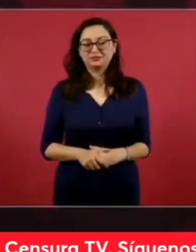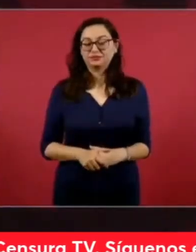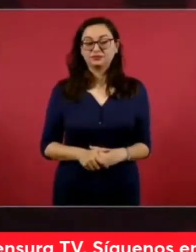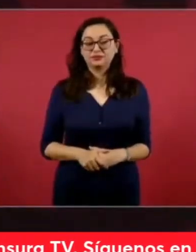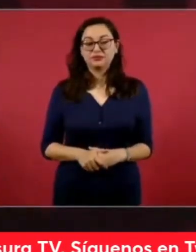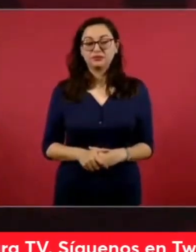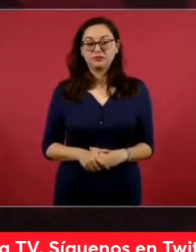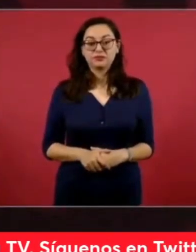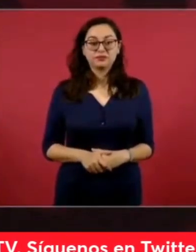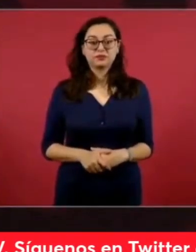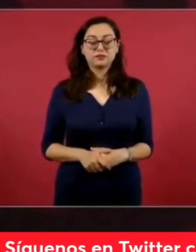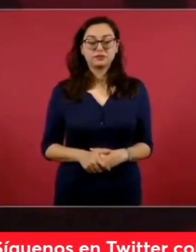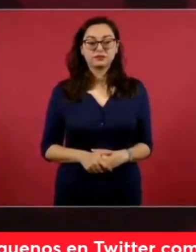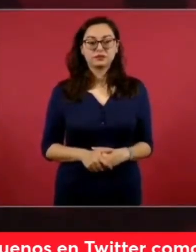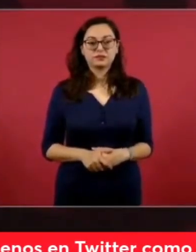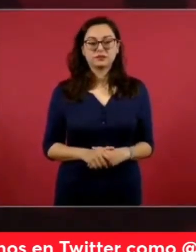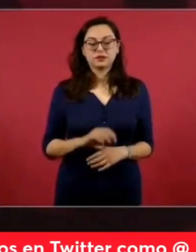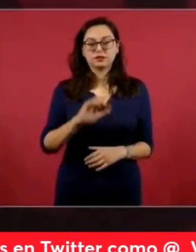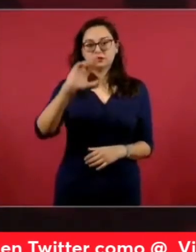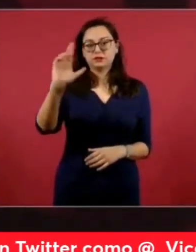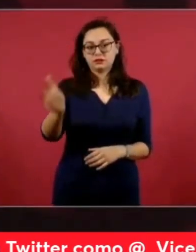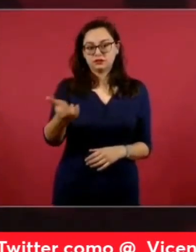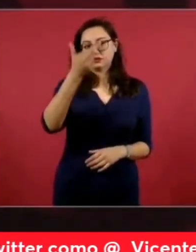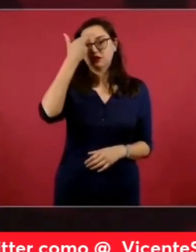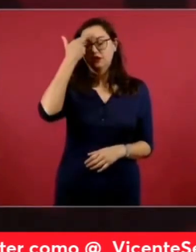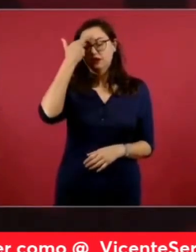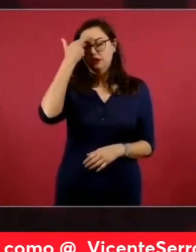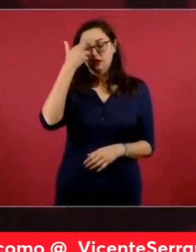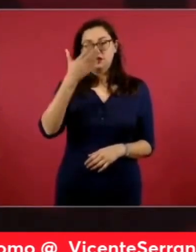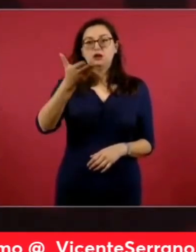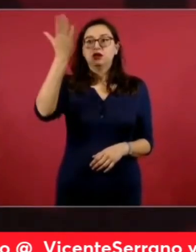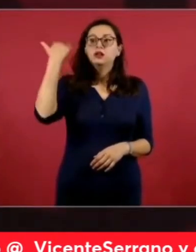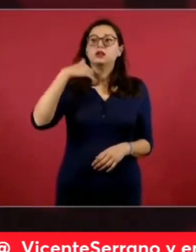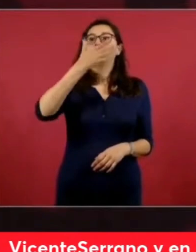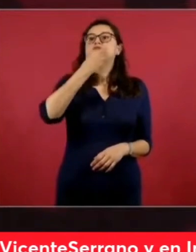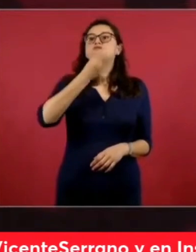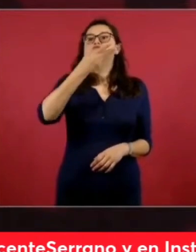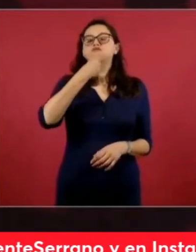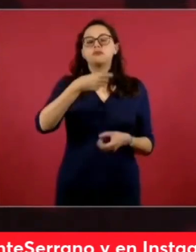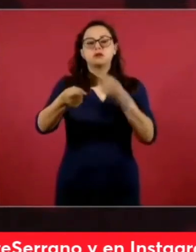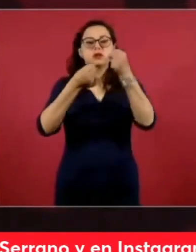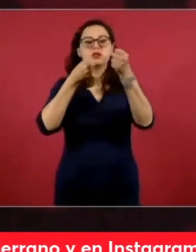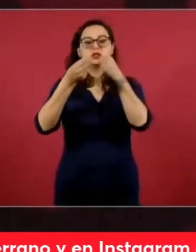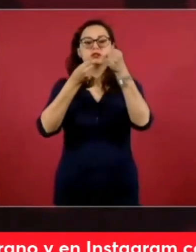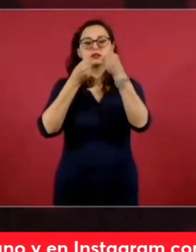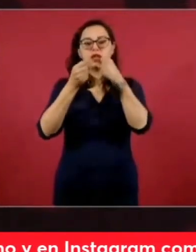Antes no se podía en el teléfono subir algo